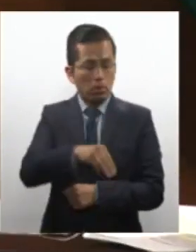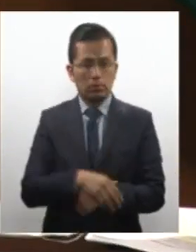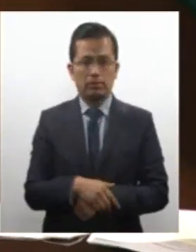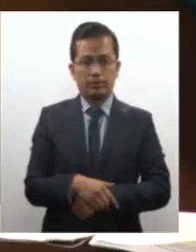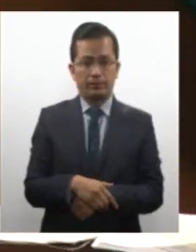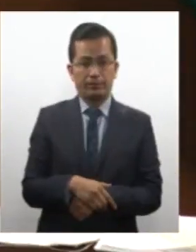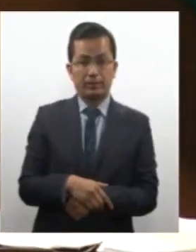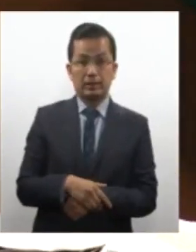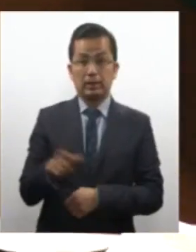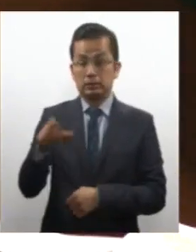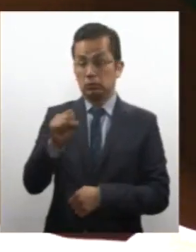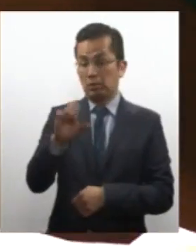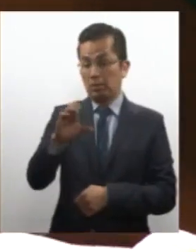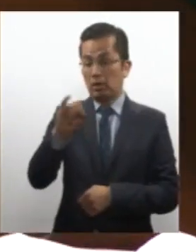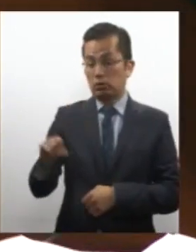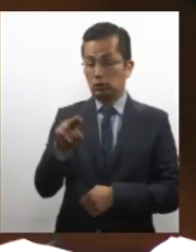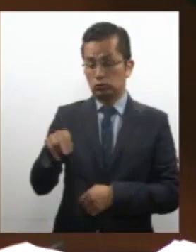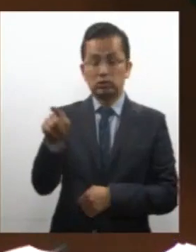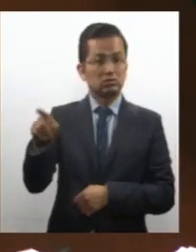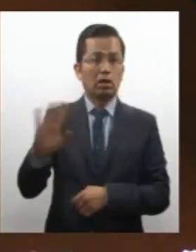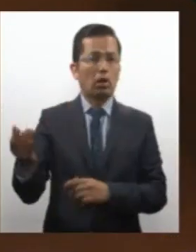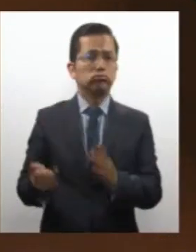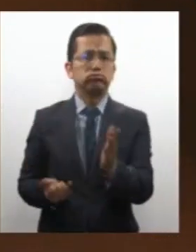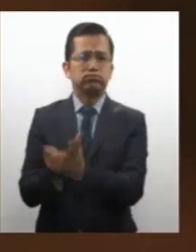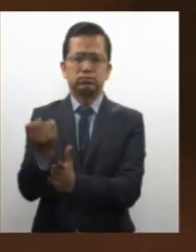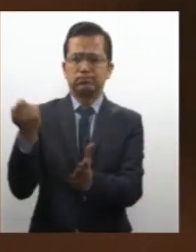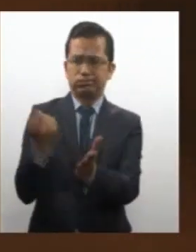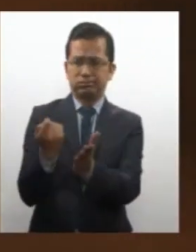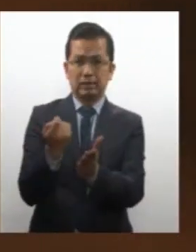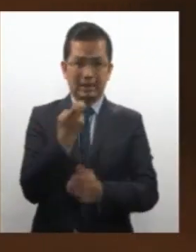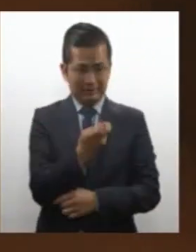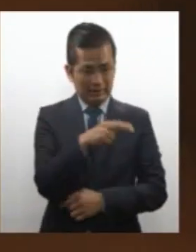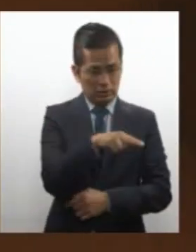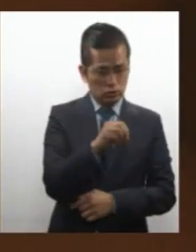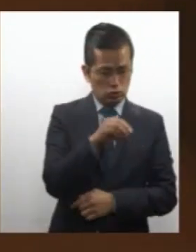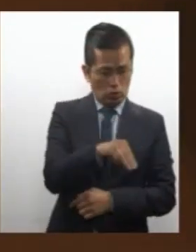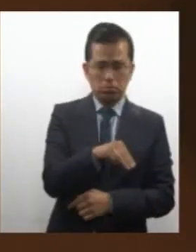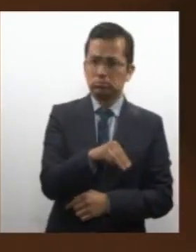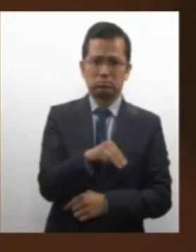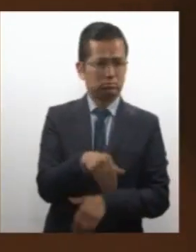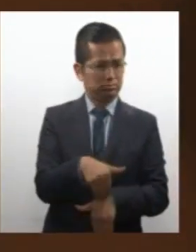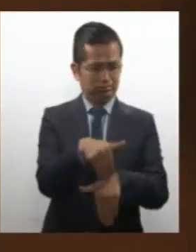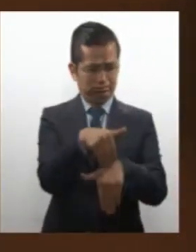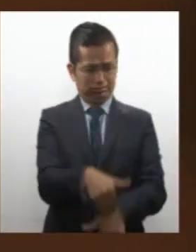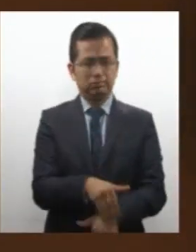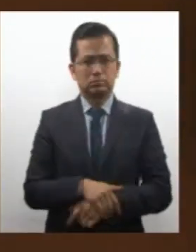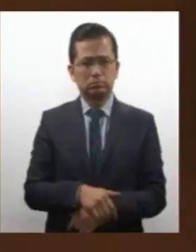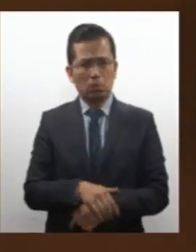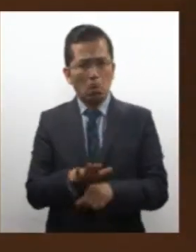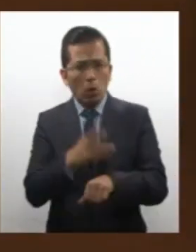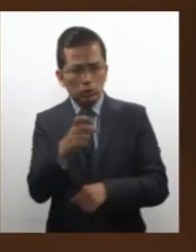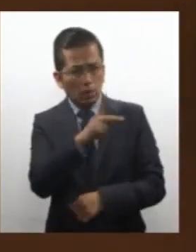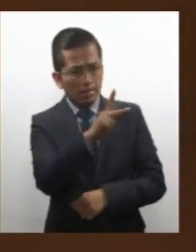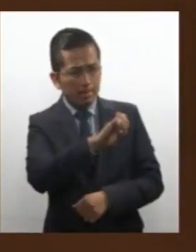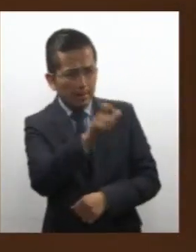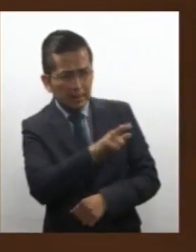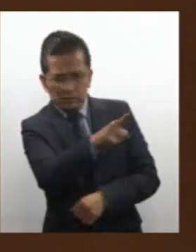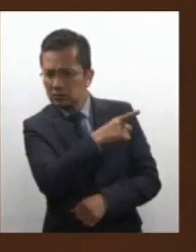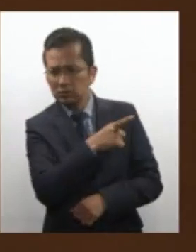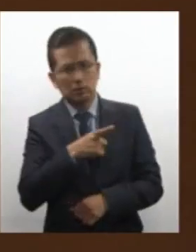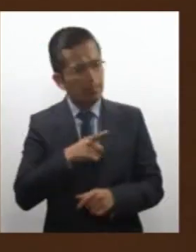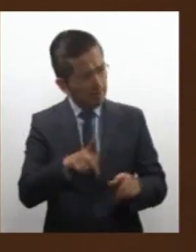norma, está vigente. Por lo tanto, Pemex debe de suministrar diésel. Y ahí les va otro tema